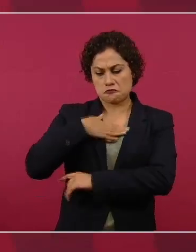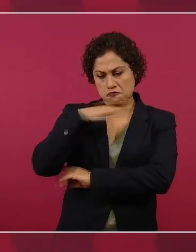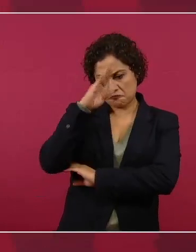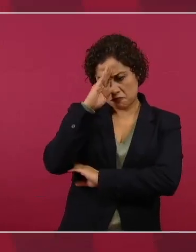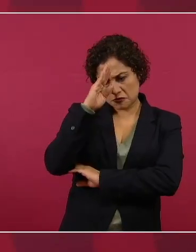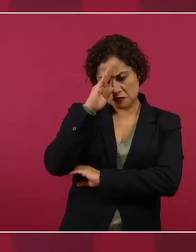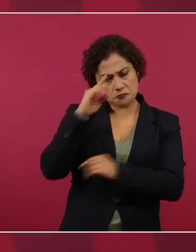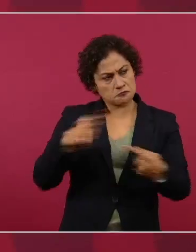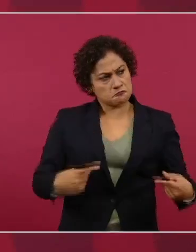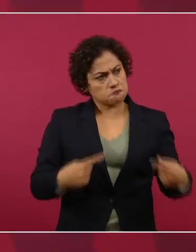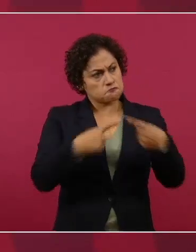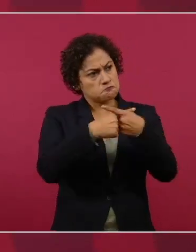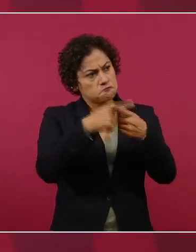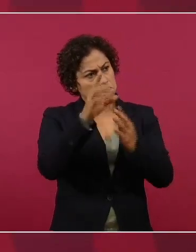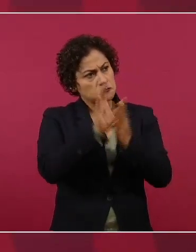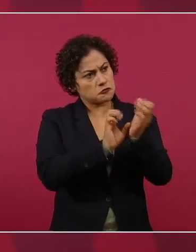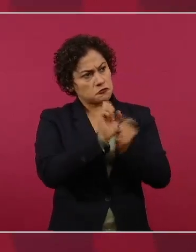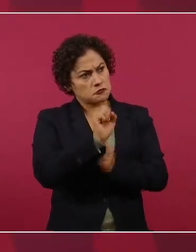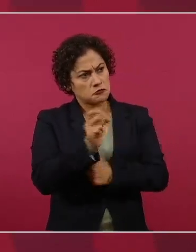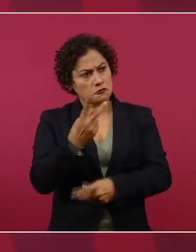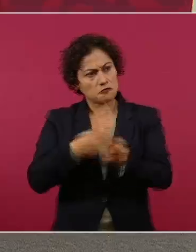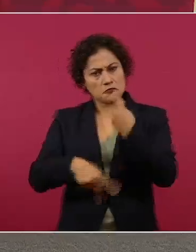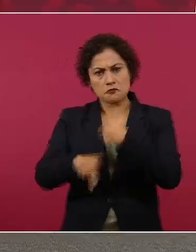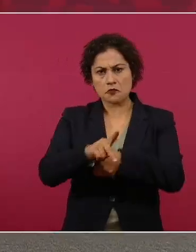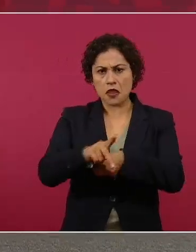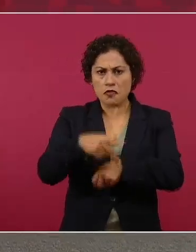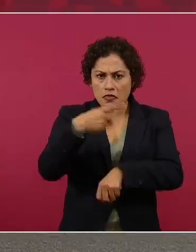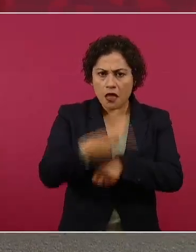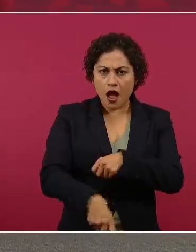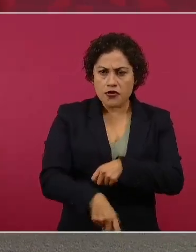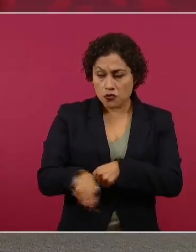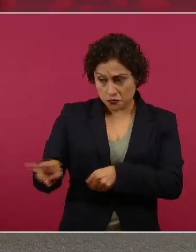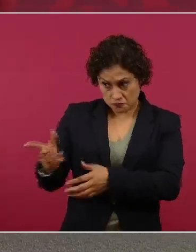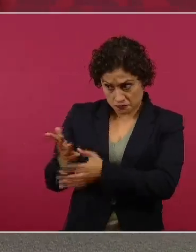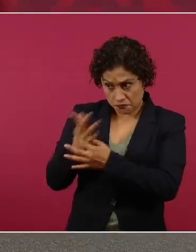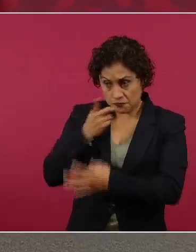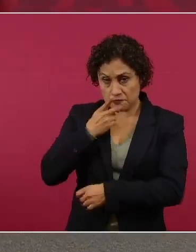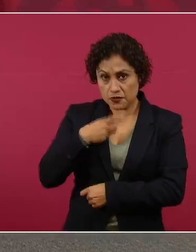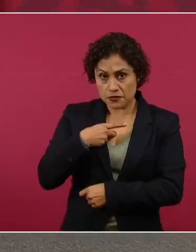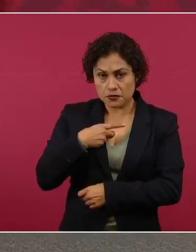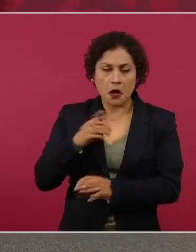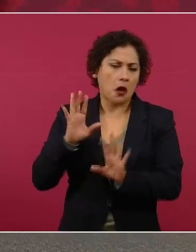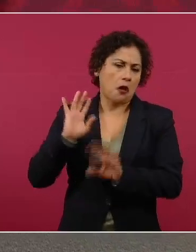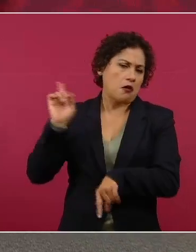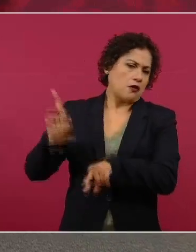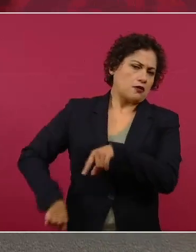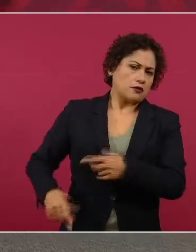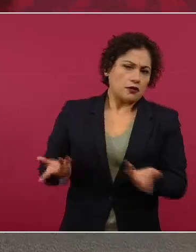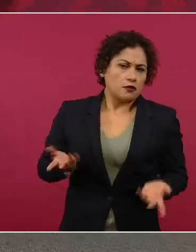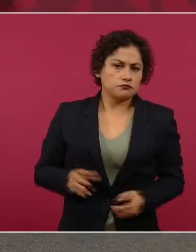contradicción y que sí afecta, como dice el compañero, la veto,